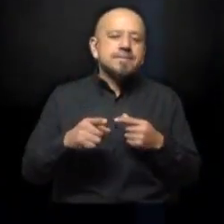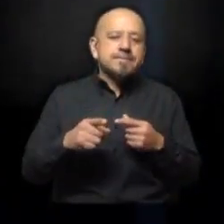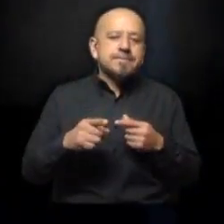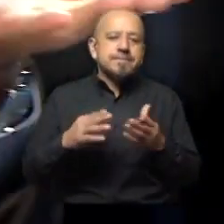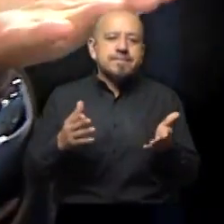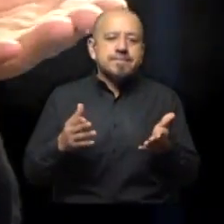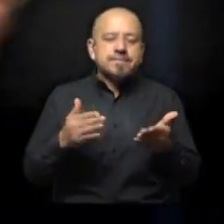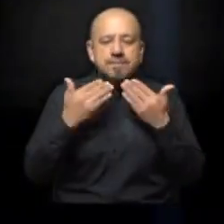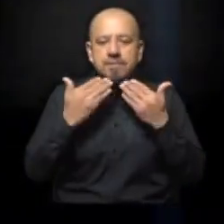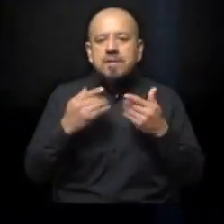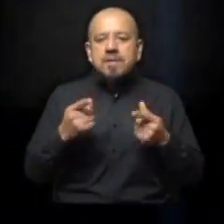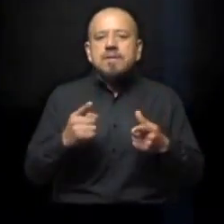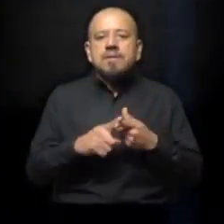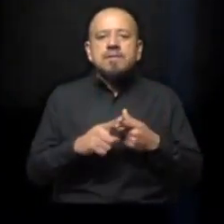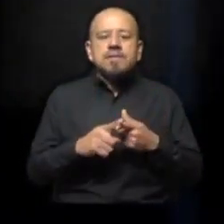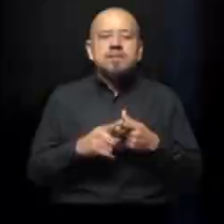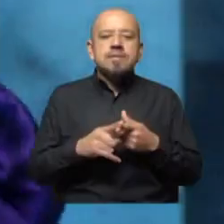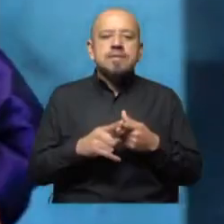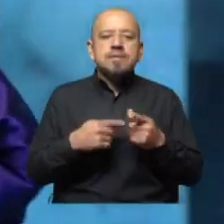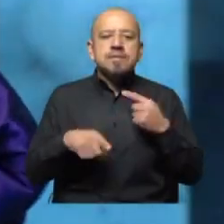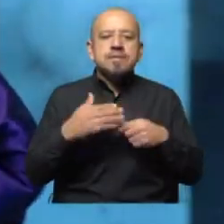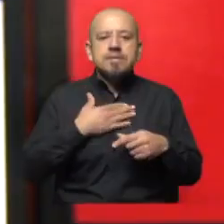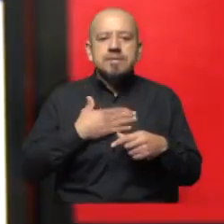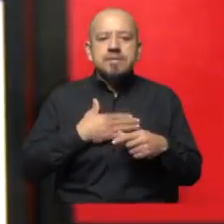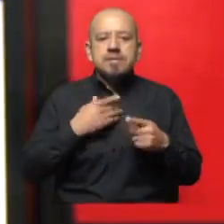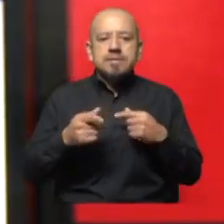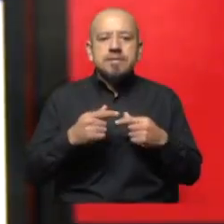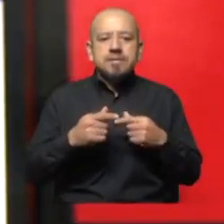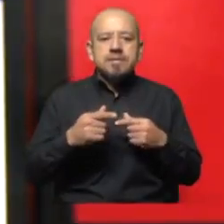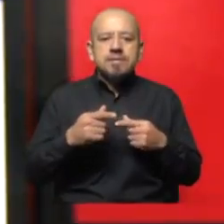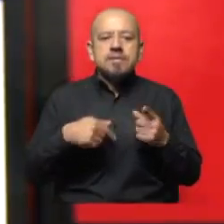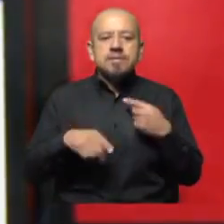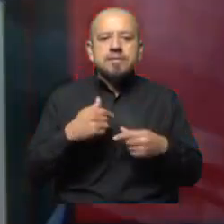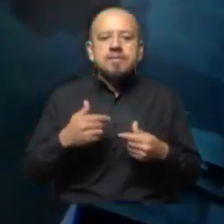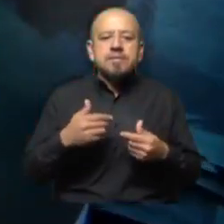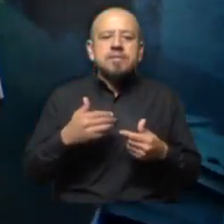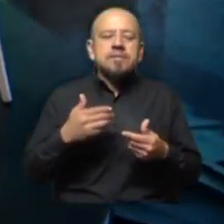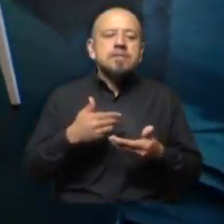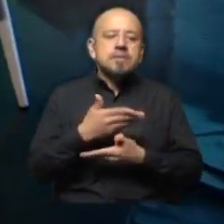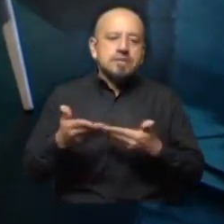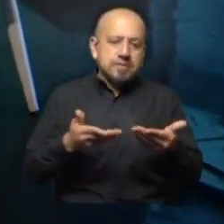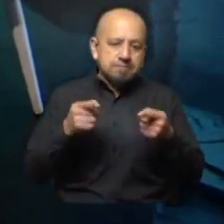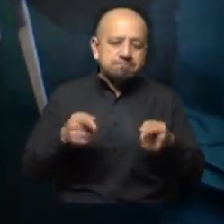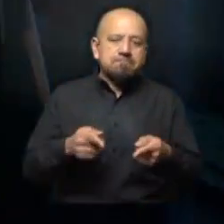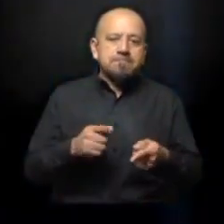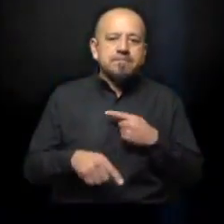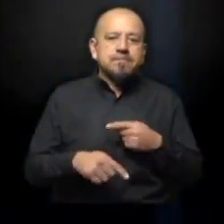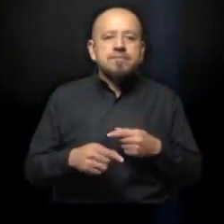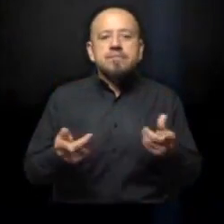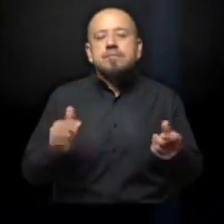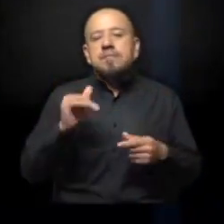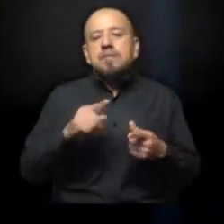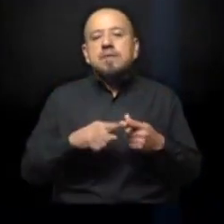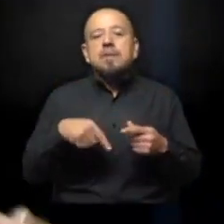muchas gracias que charlar que fue un gusto compartir con ustedes este programa nosotros nos despedimos